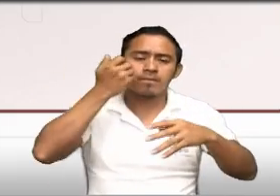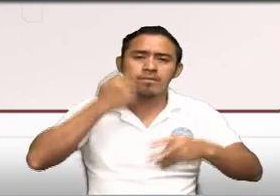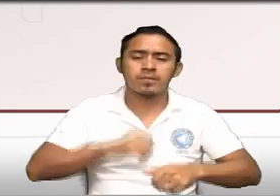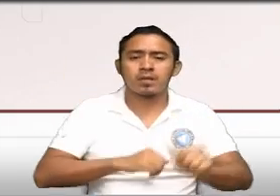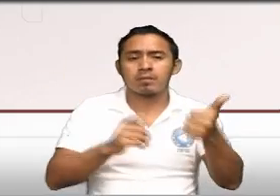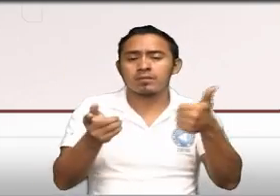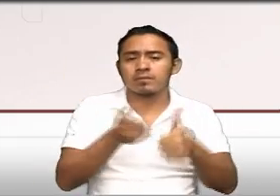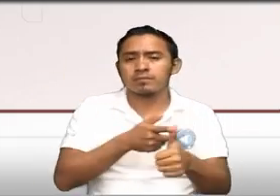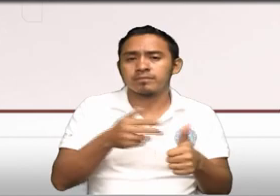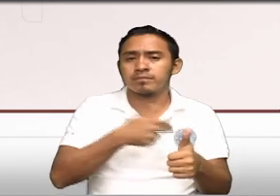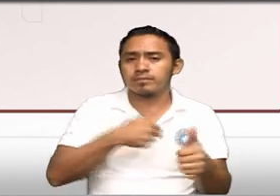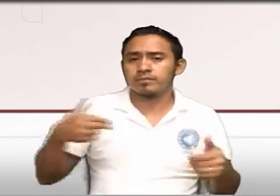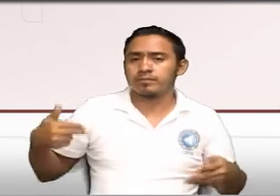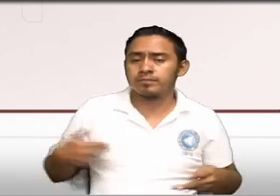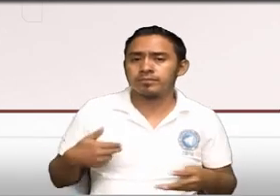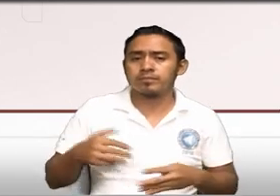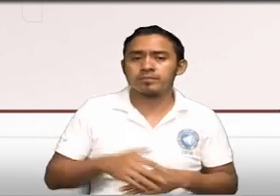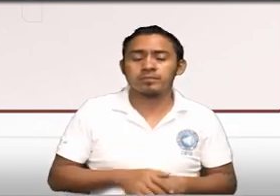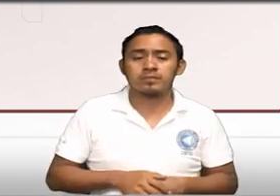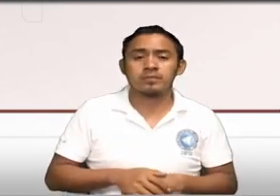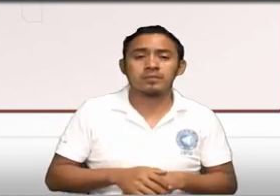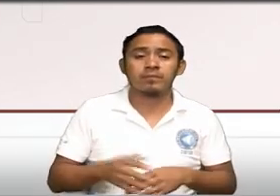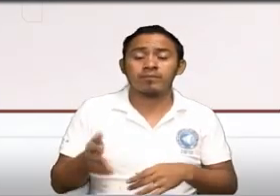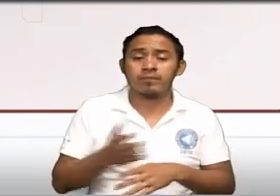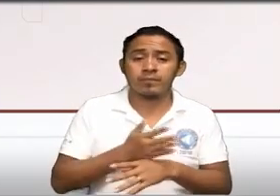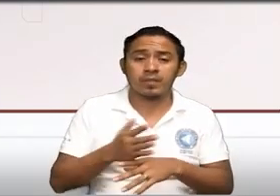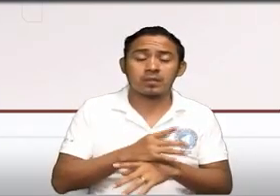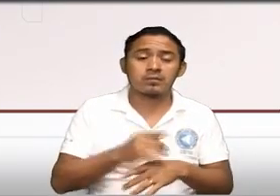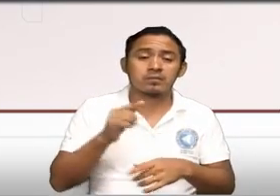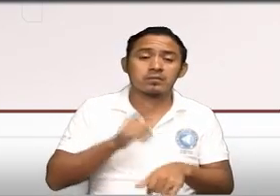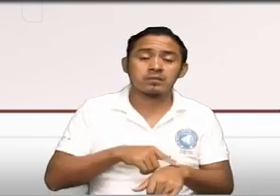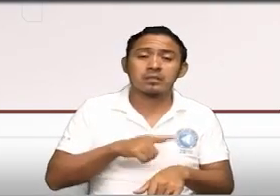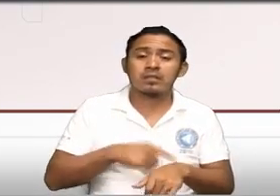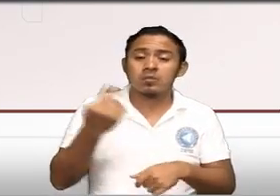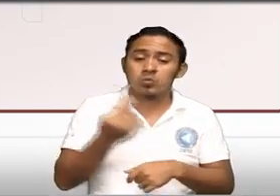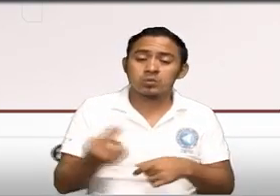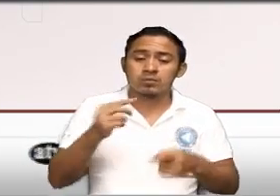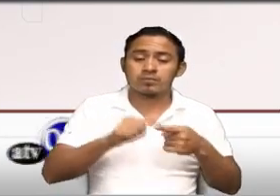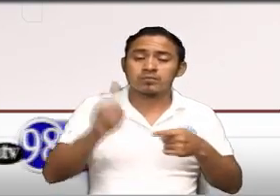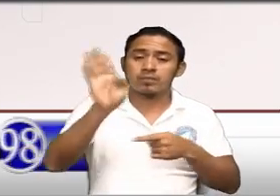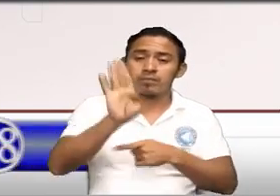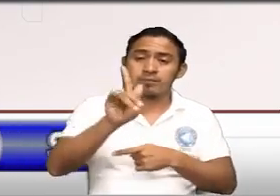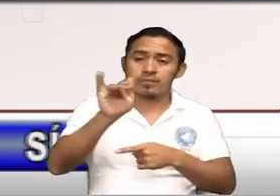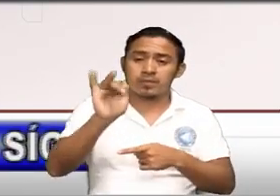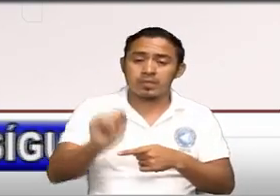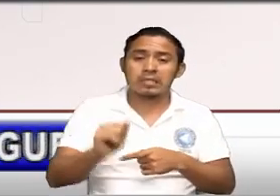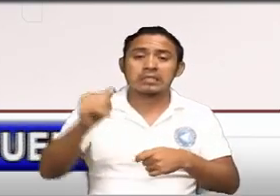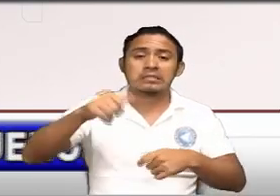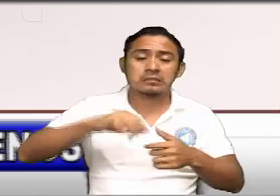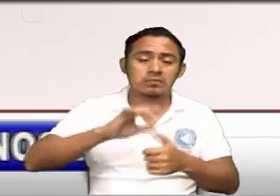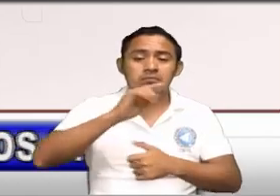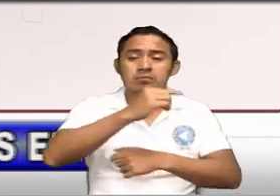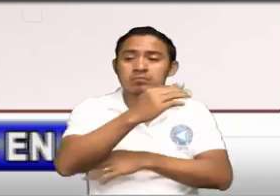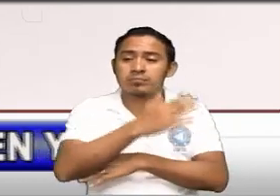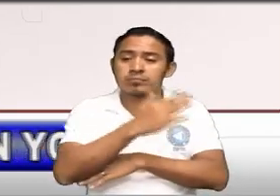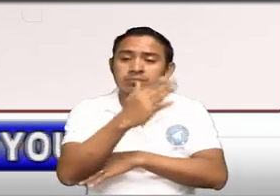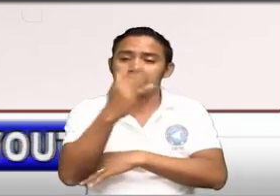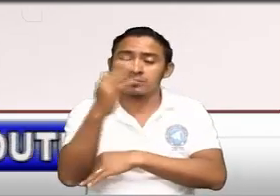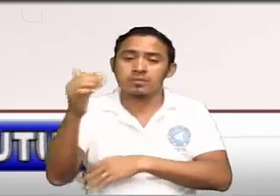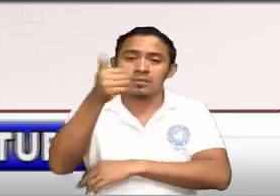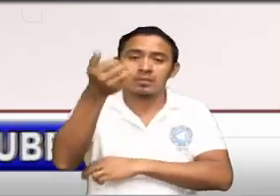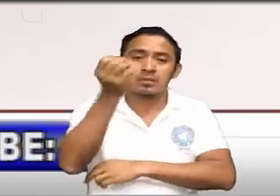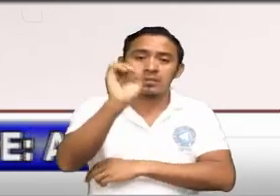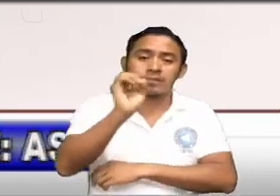Sexto, realizar ciclos de aplicación del BTI cada 60 días para proteger